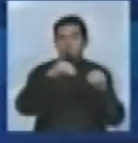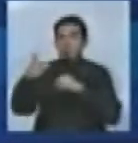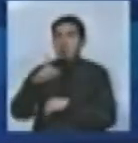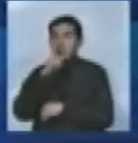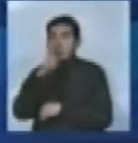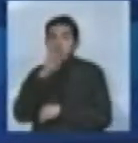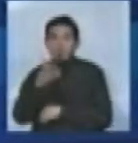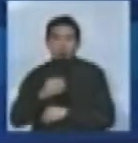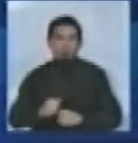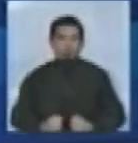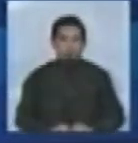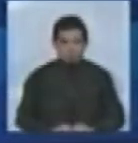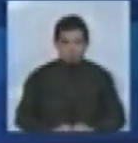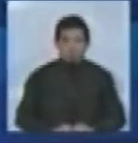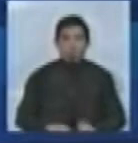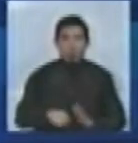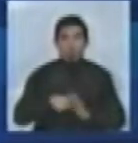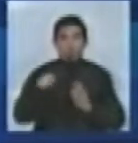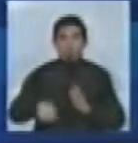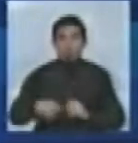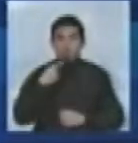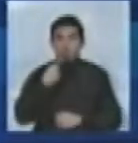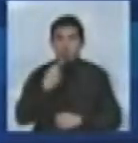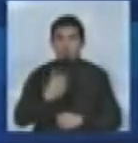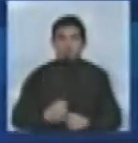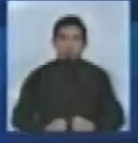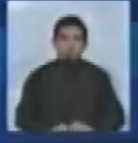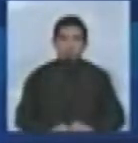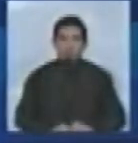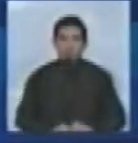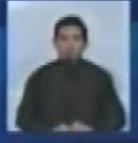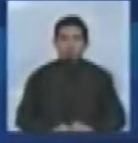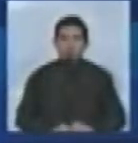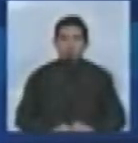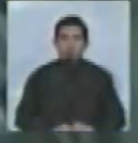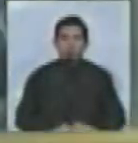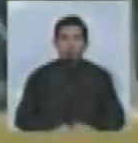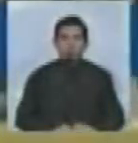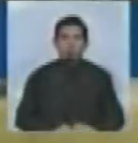Tacunga. Así lo informó su abogado Jorge Franco Lor.